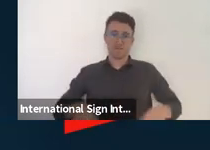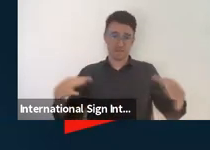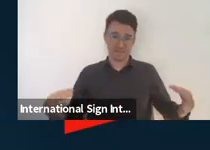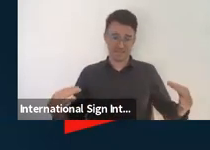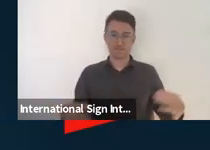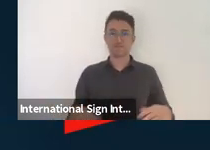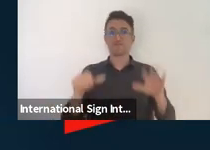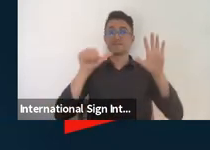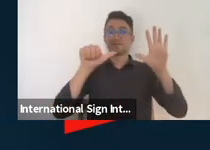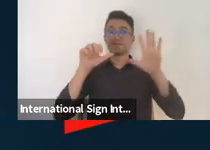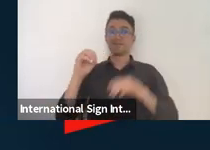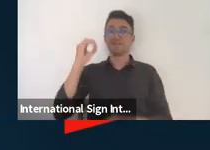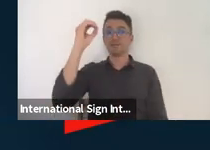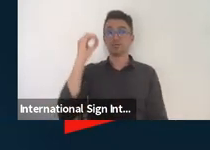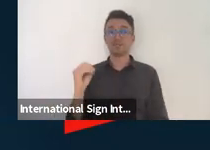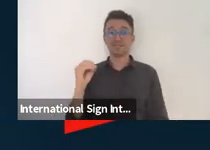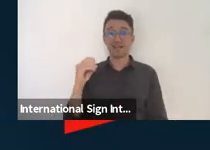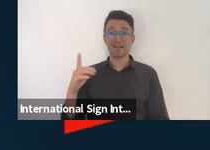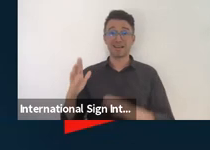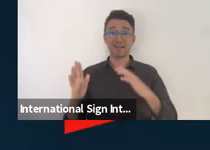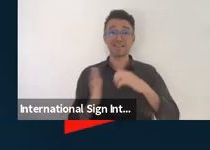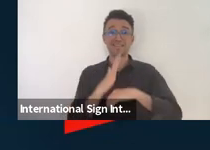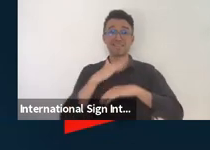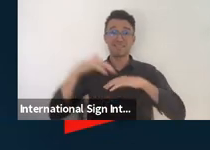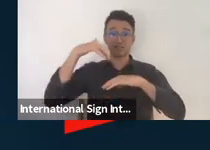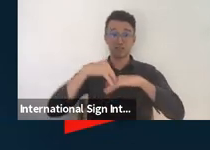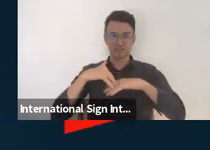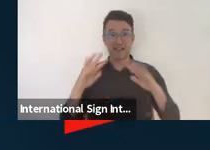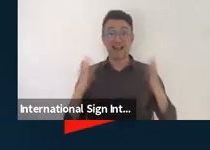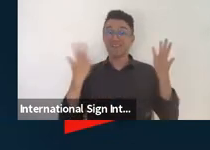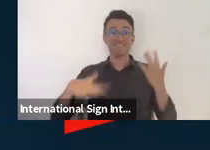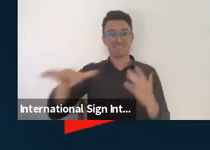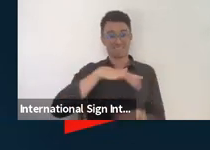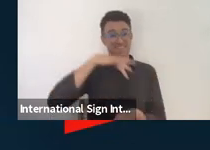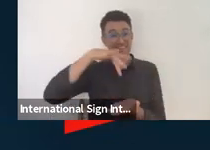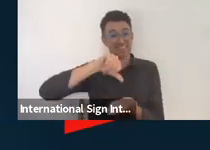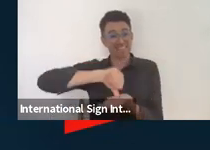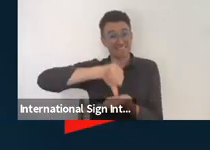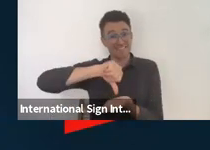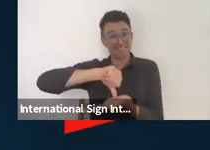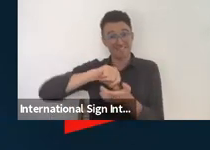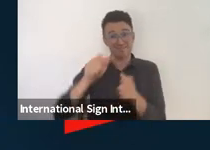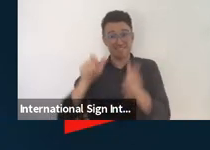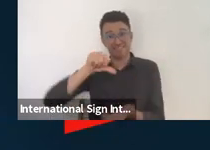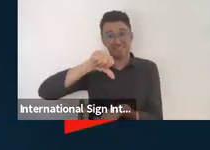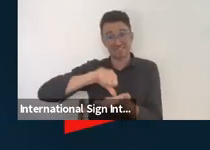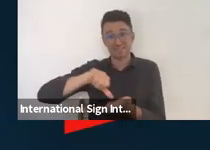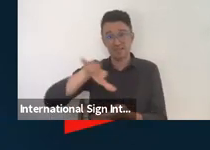Sierra también cuenta con más de 1,5 millones de habitantes y la mitad de estos son